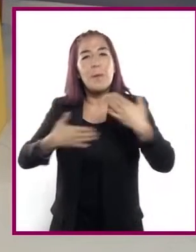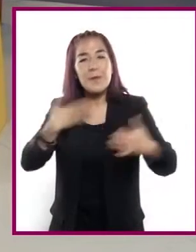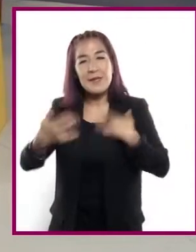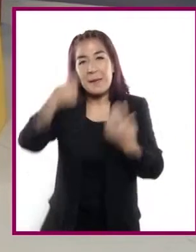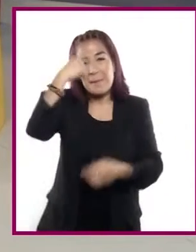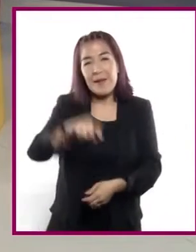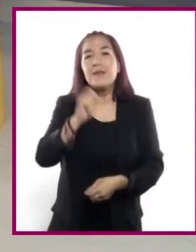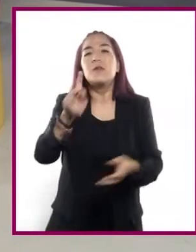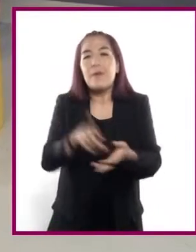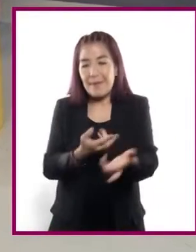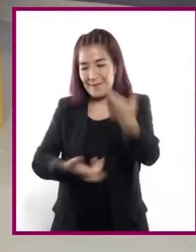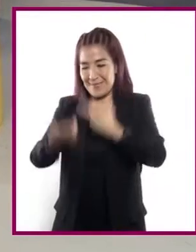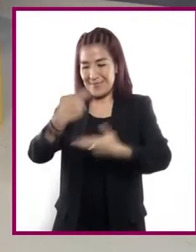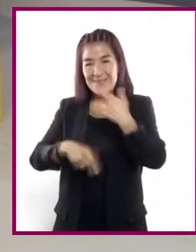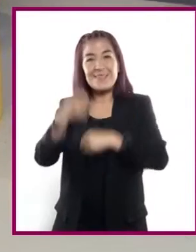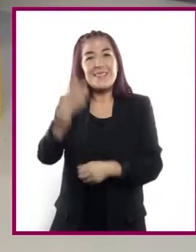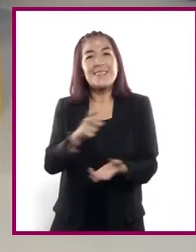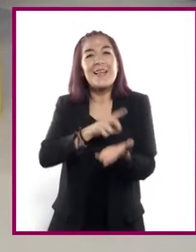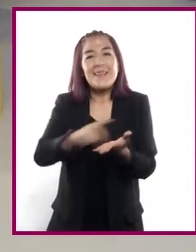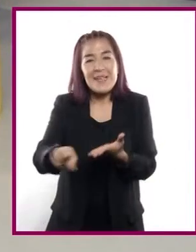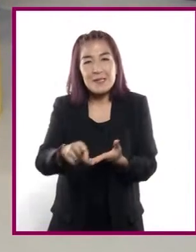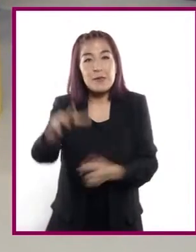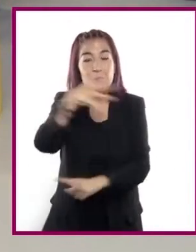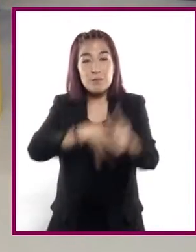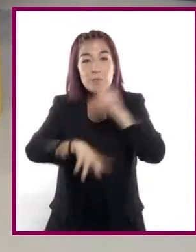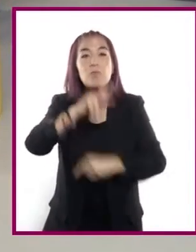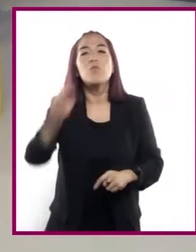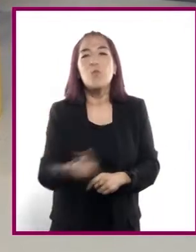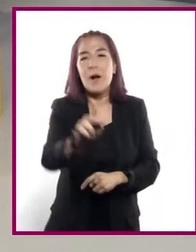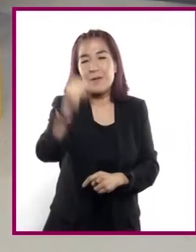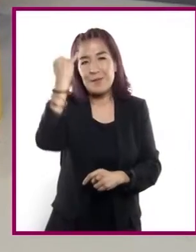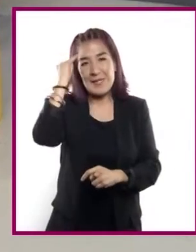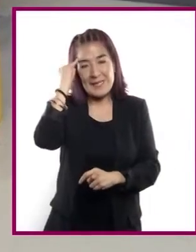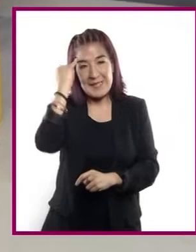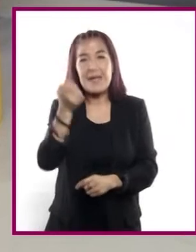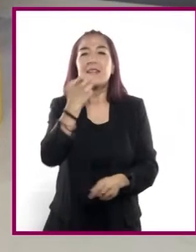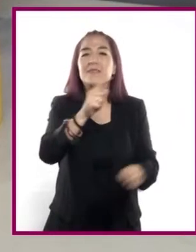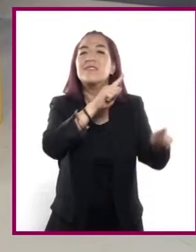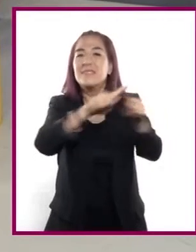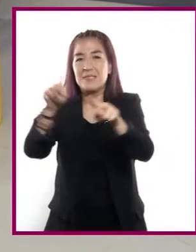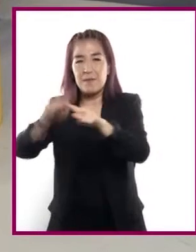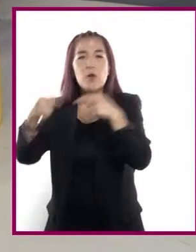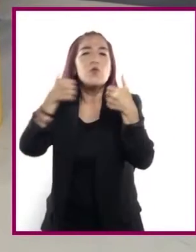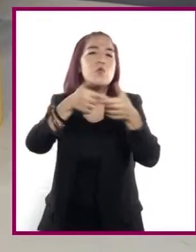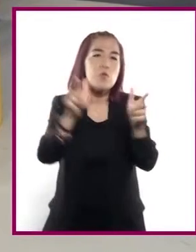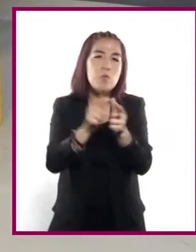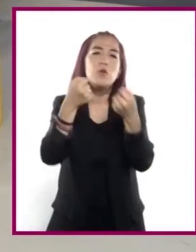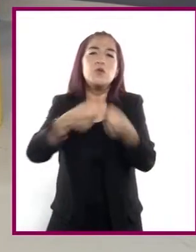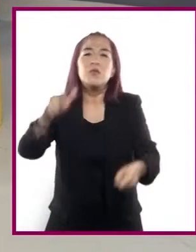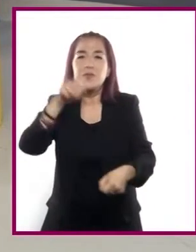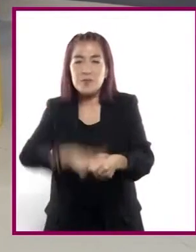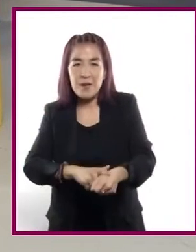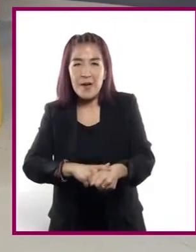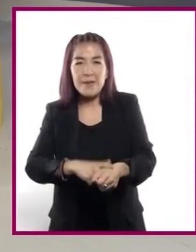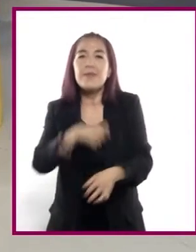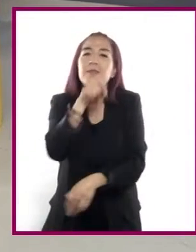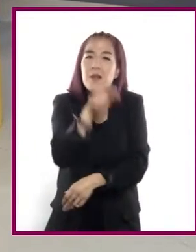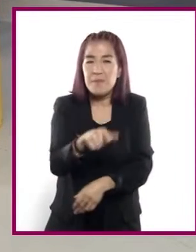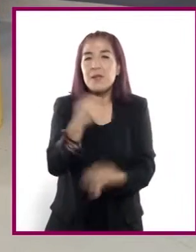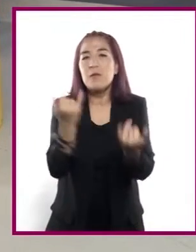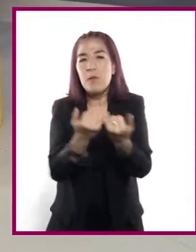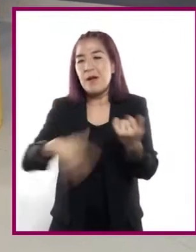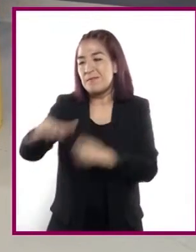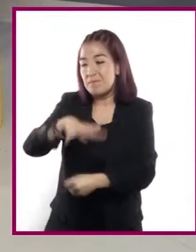la reivindicación de los derechos de los pueblos indígenas, de los distintos grupos sociales, de las y